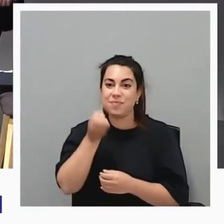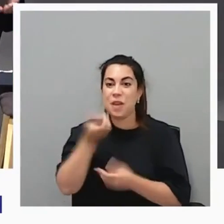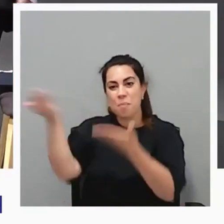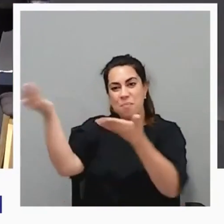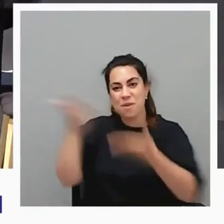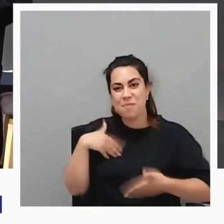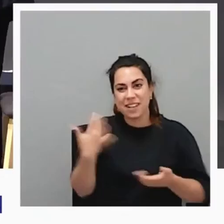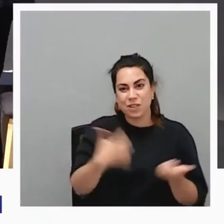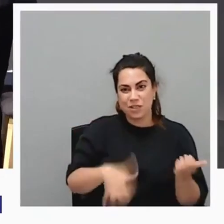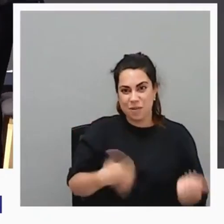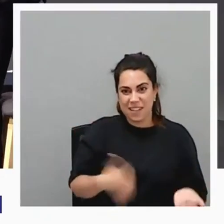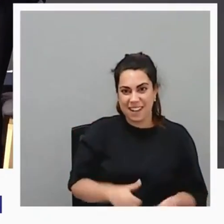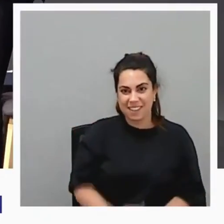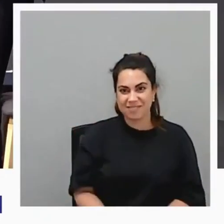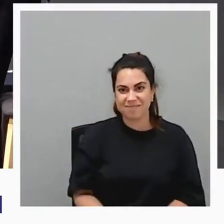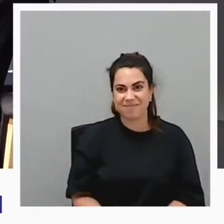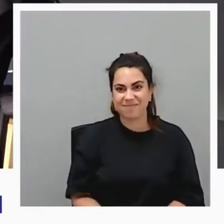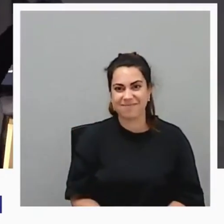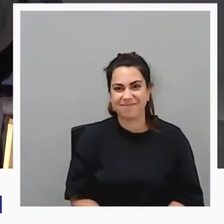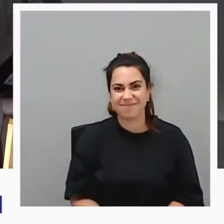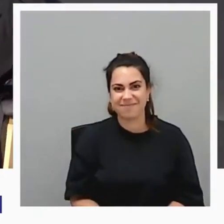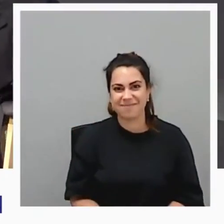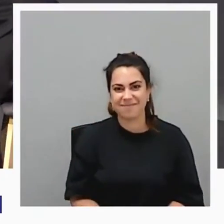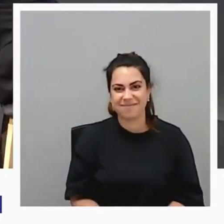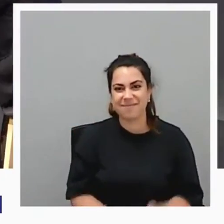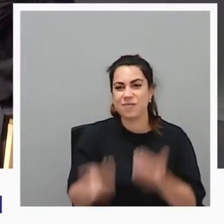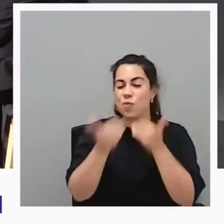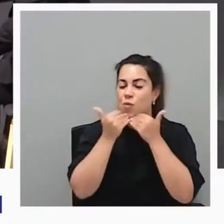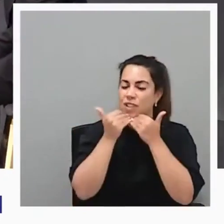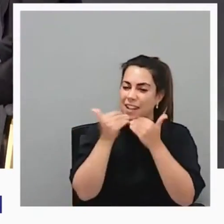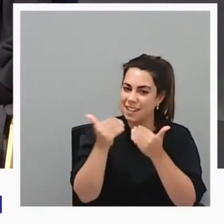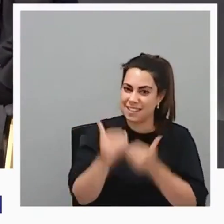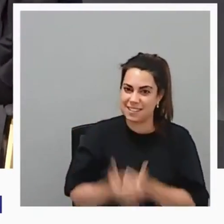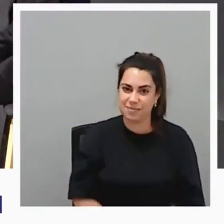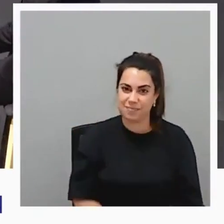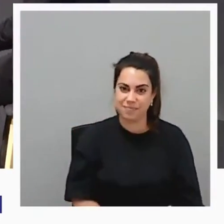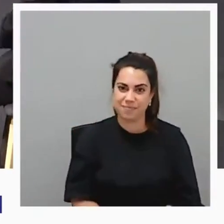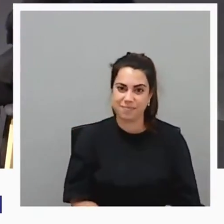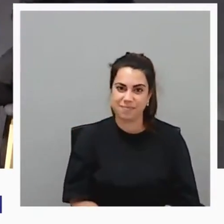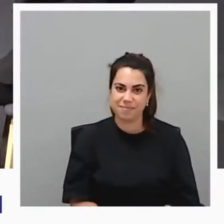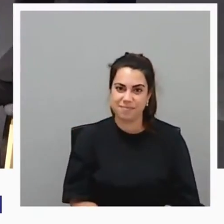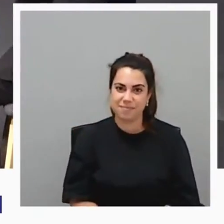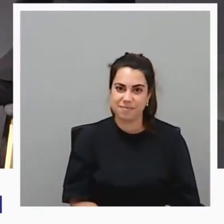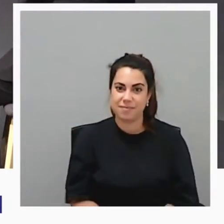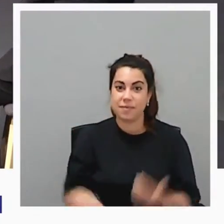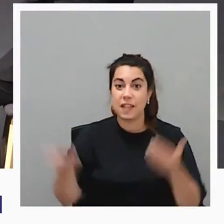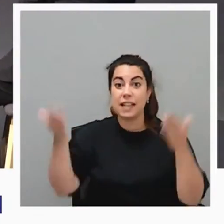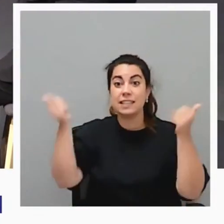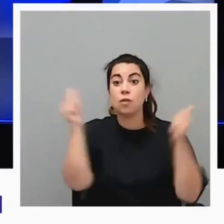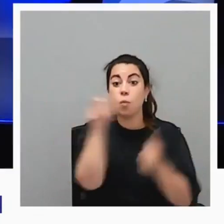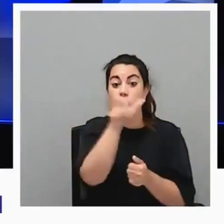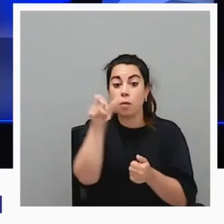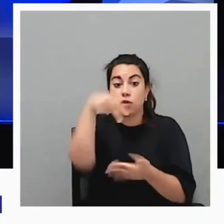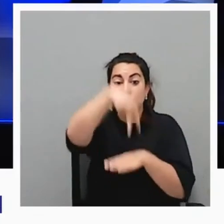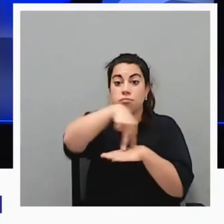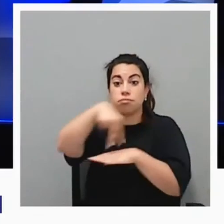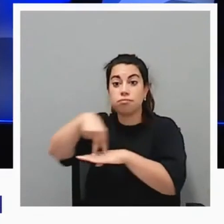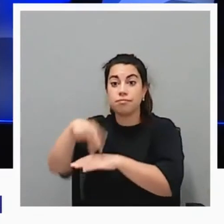Gracias. Gracias, de verdad. Gracias. Saludamos a las personas que se encuentran aquí, a los que están